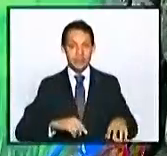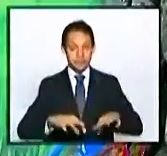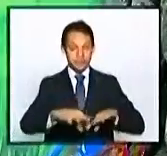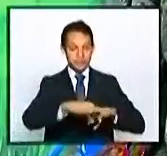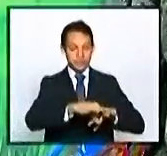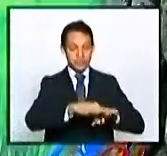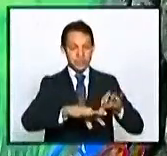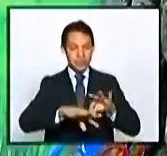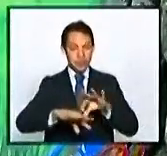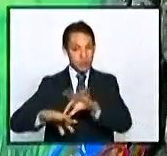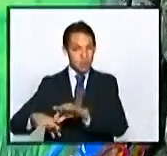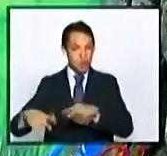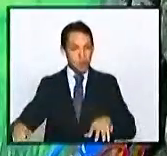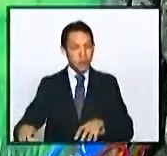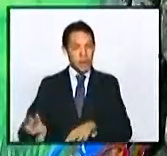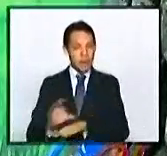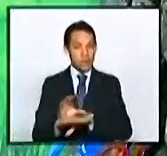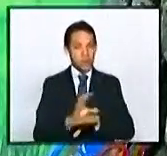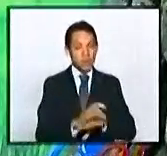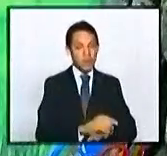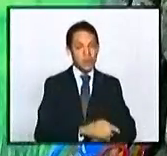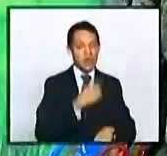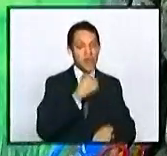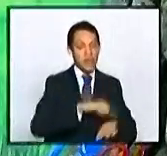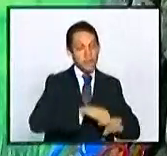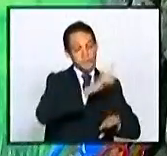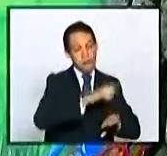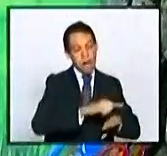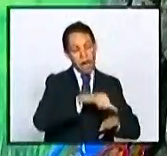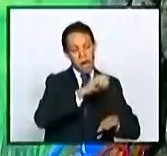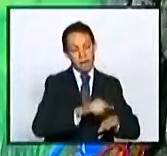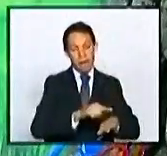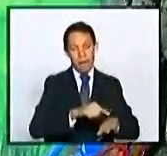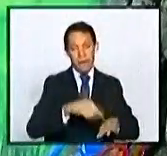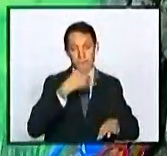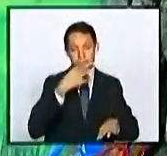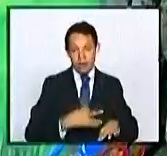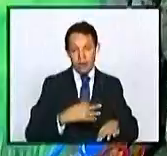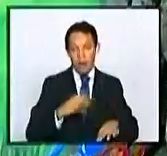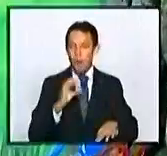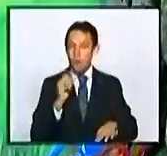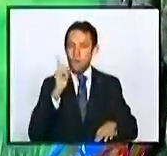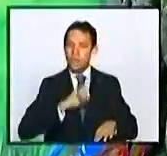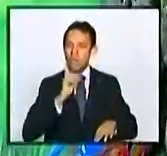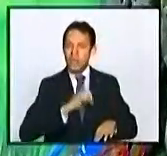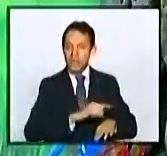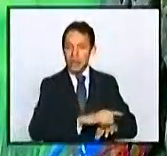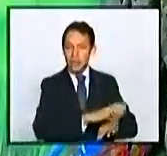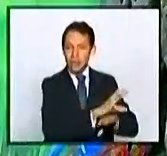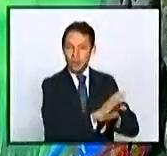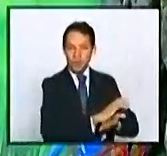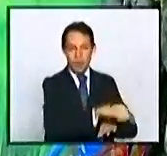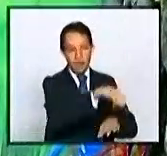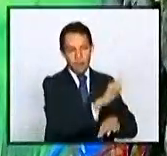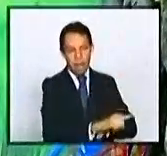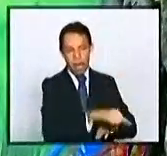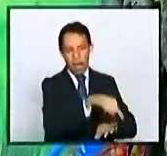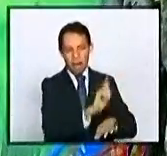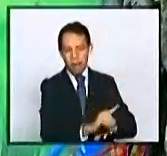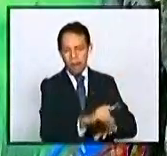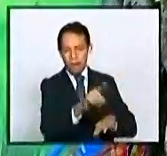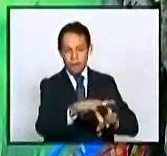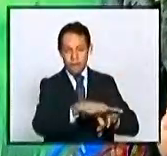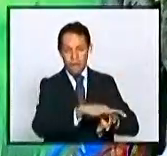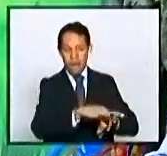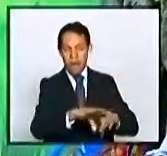ciertas formas de saber si lo que usted nos está diciendo es verdad o mentira, de interpretar la palabra,